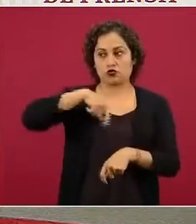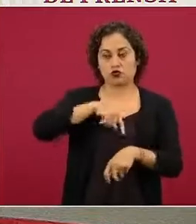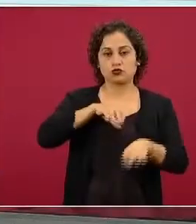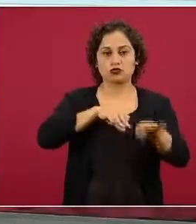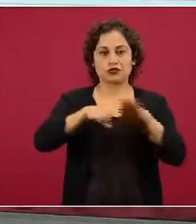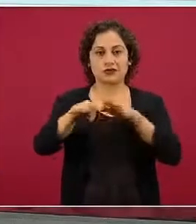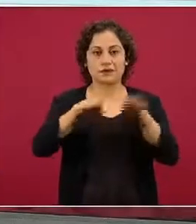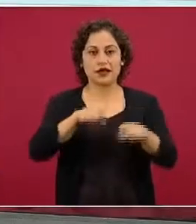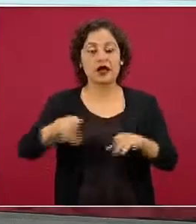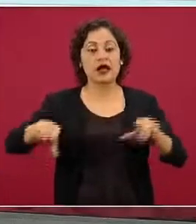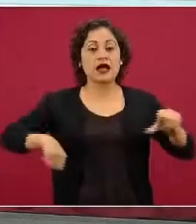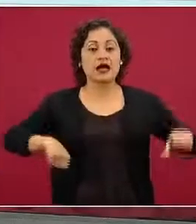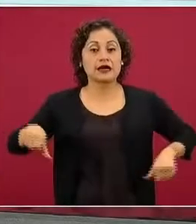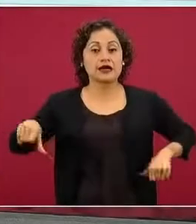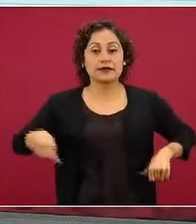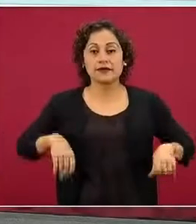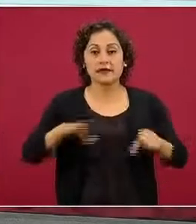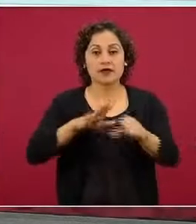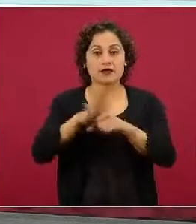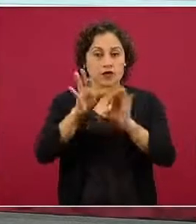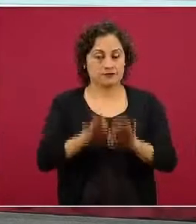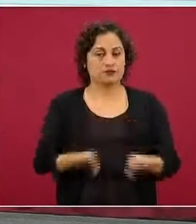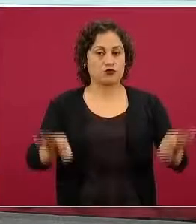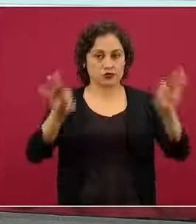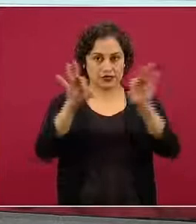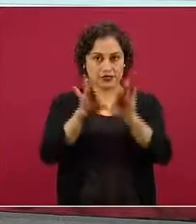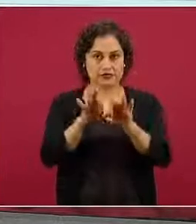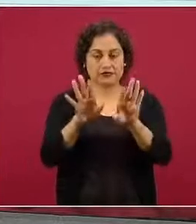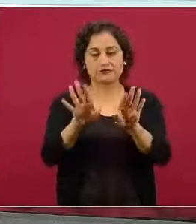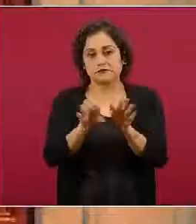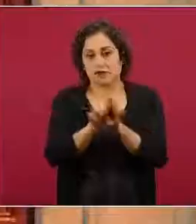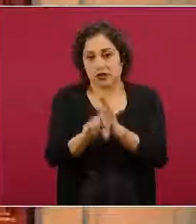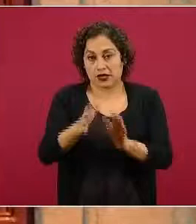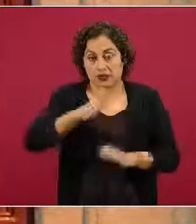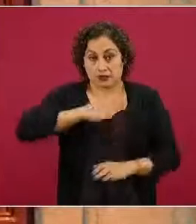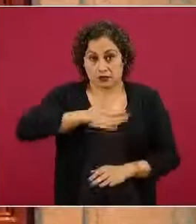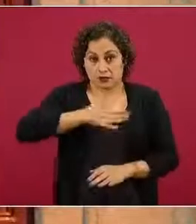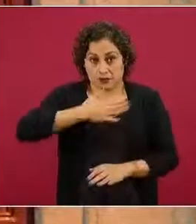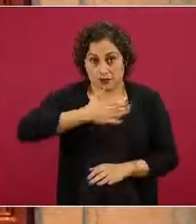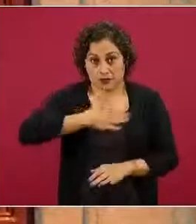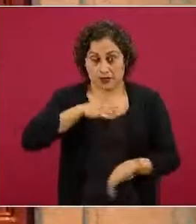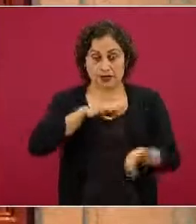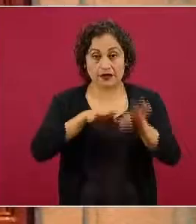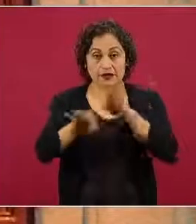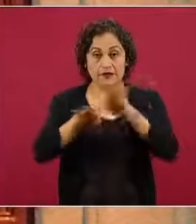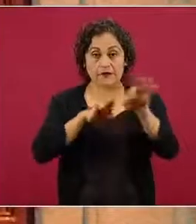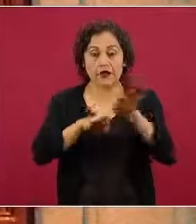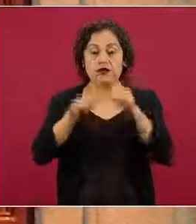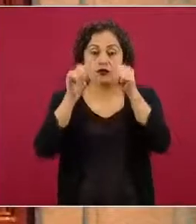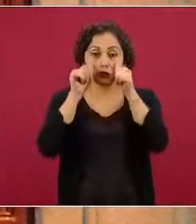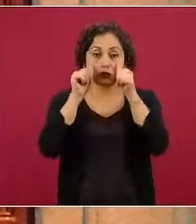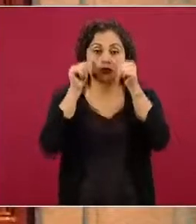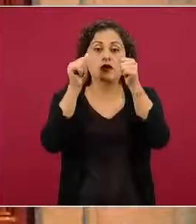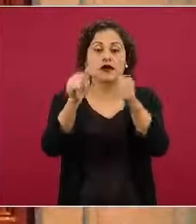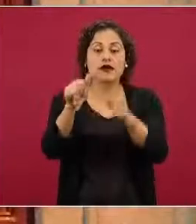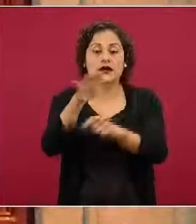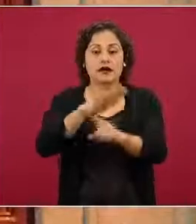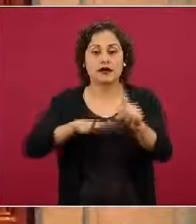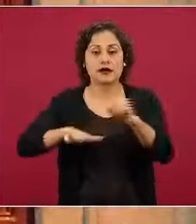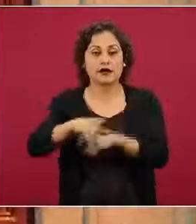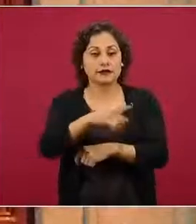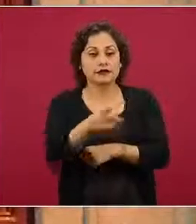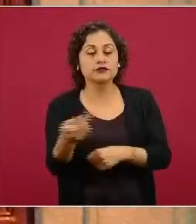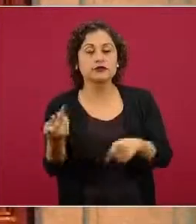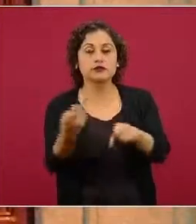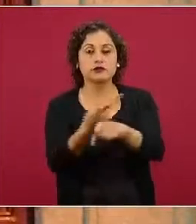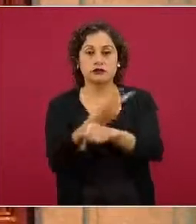las actividades esenciales, como puede ser, en mi caso, la atención a la